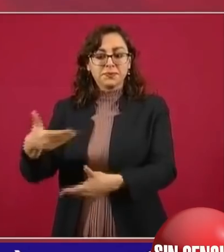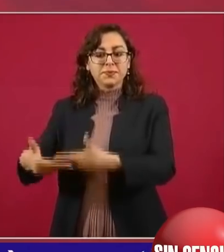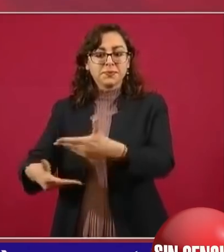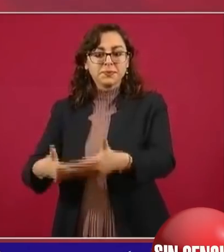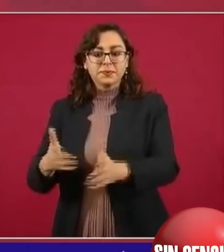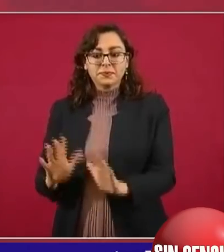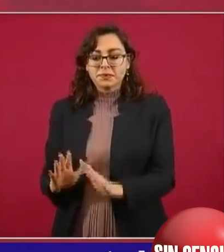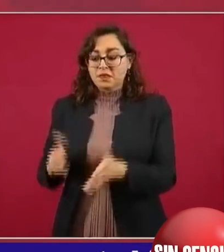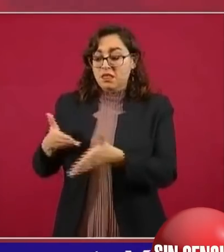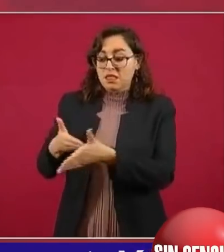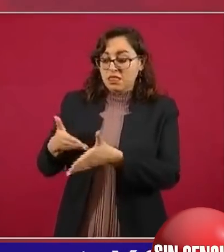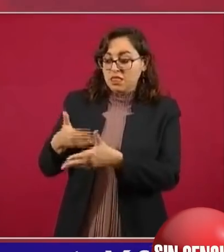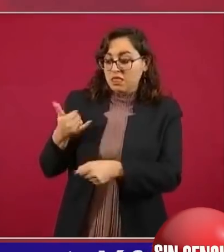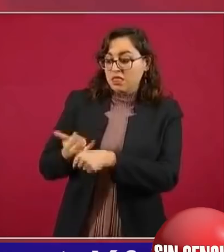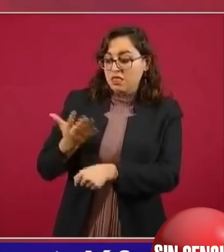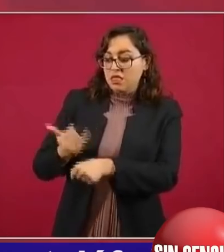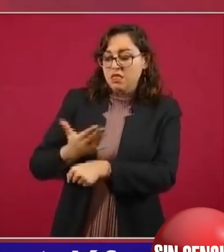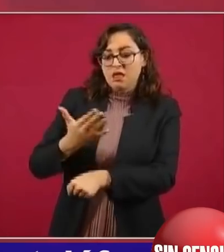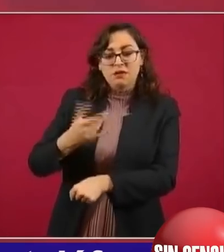les